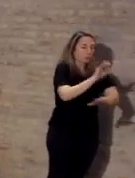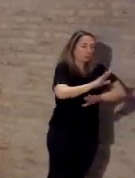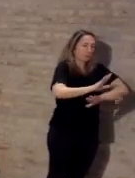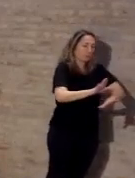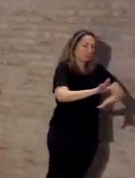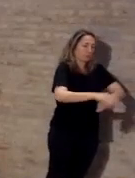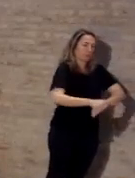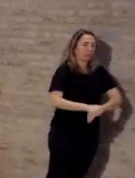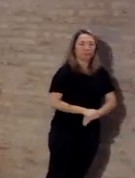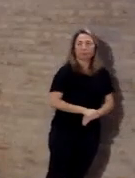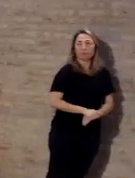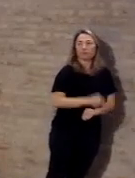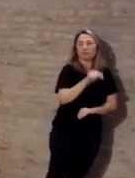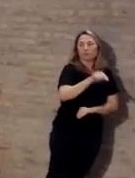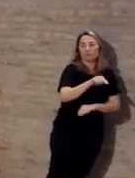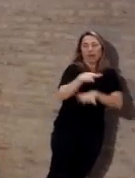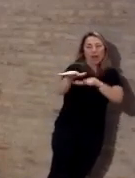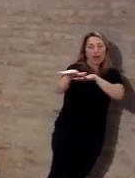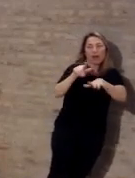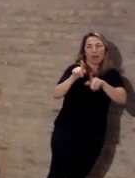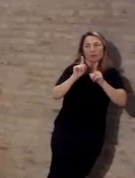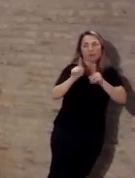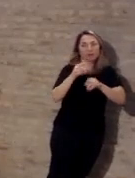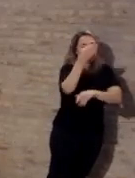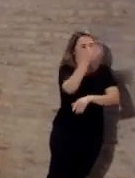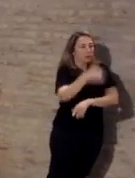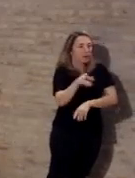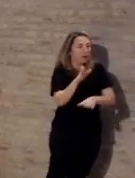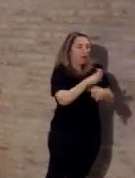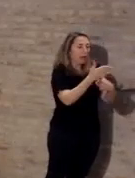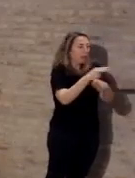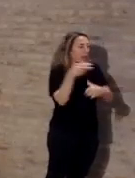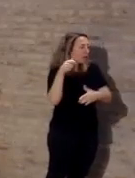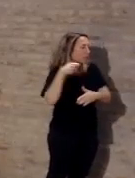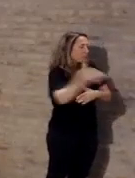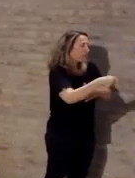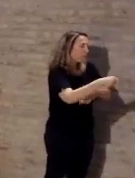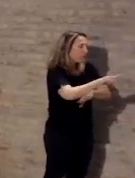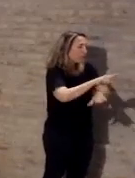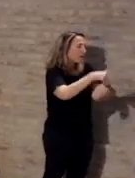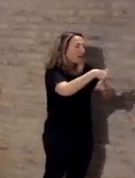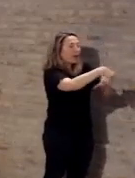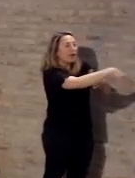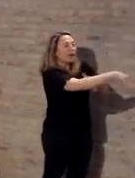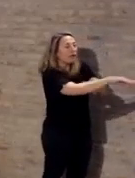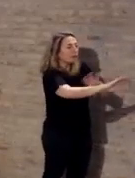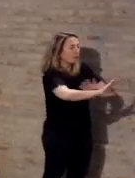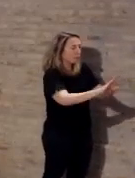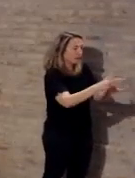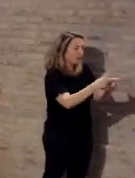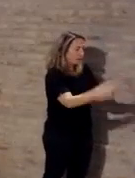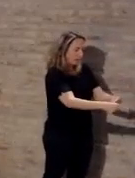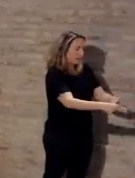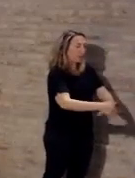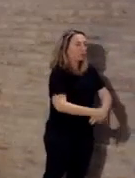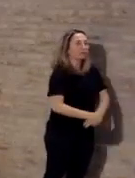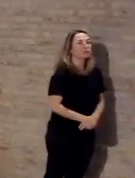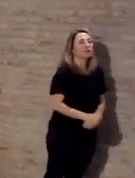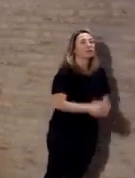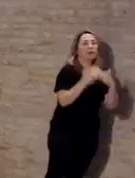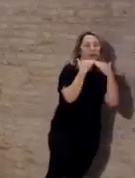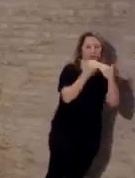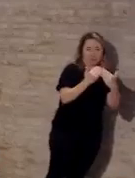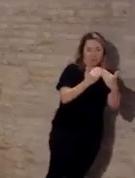que que pase lo mismo que pasó a m que lo mató novio bien que eso no pase más